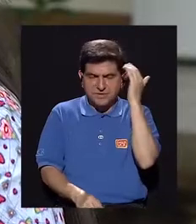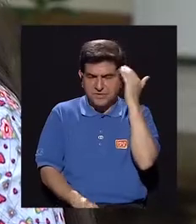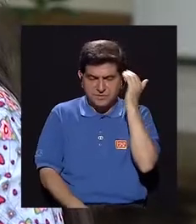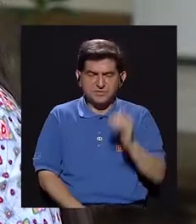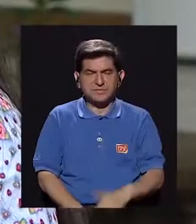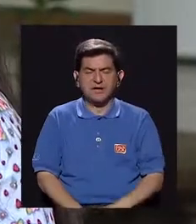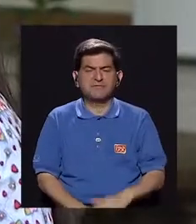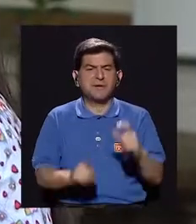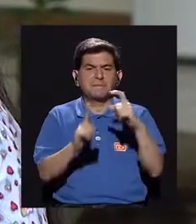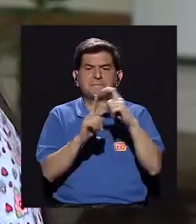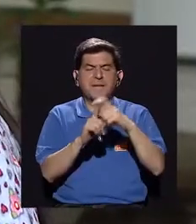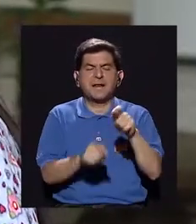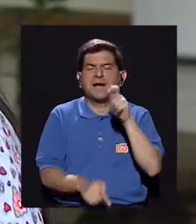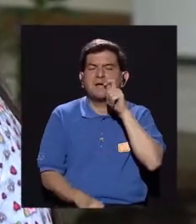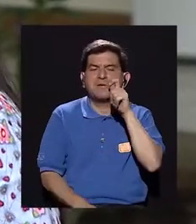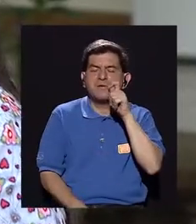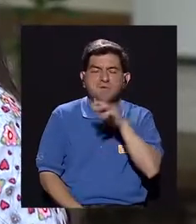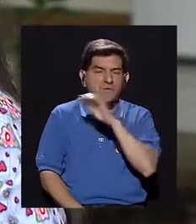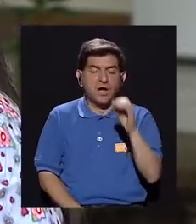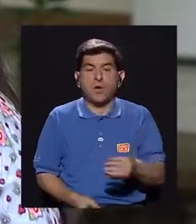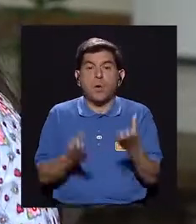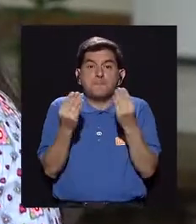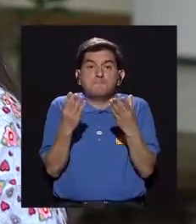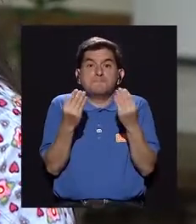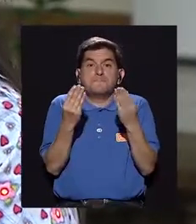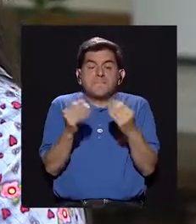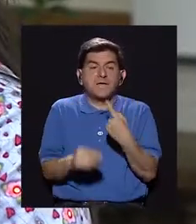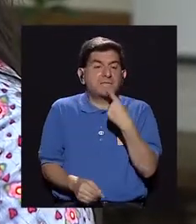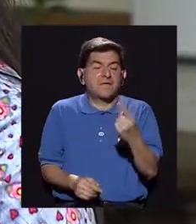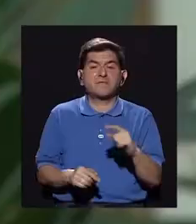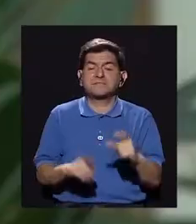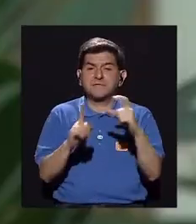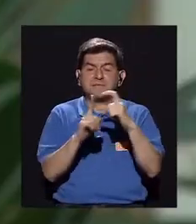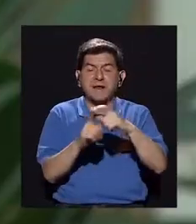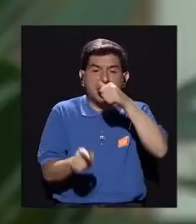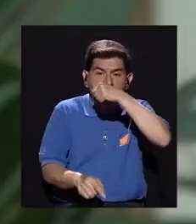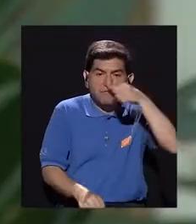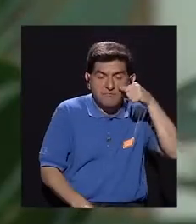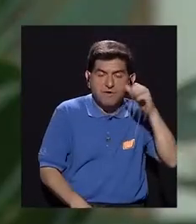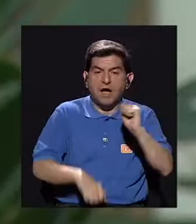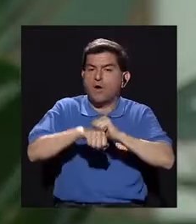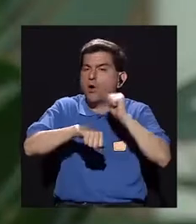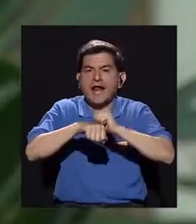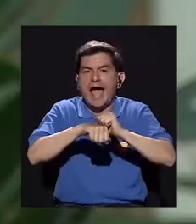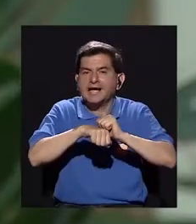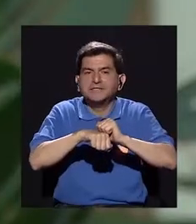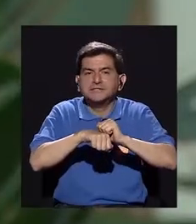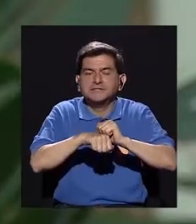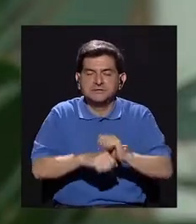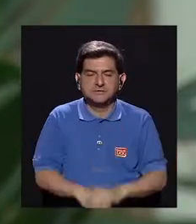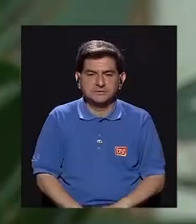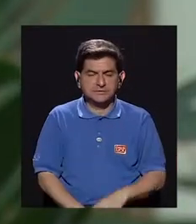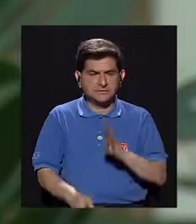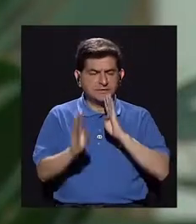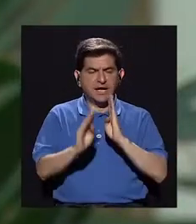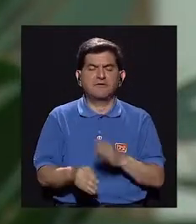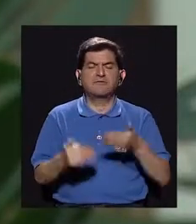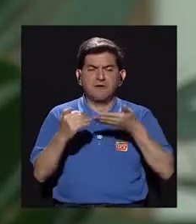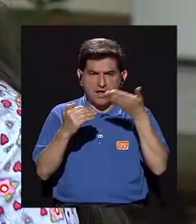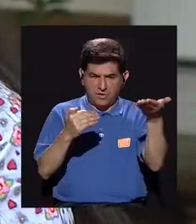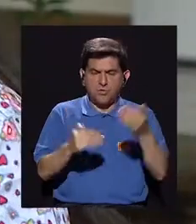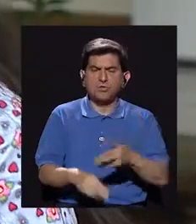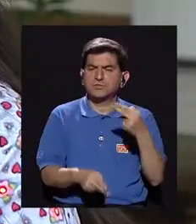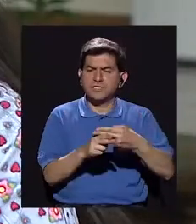saben ni siquiera pronunciar la palabra marihuana o les aterra pronunciar la palabra cocaína o crack, ¿verdad? Simplemente hay que hablar las